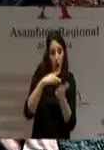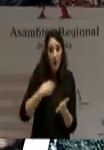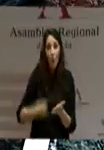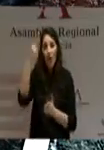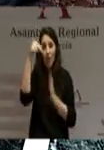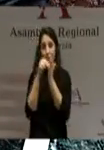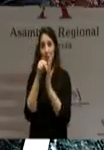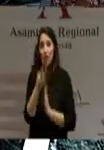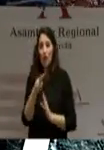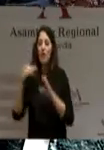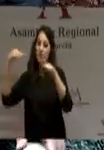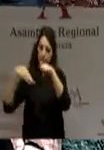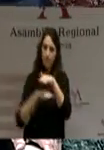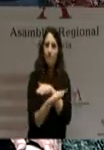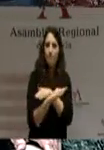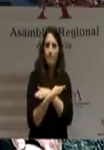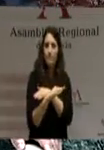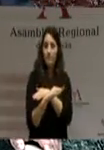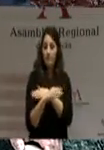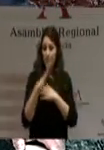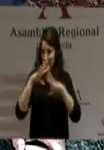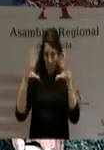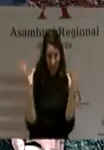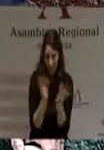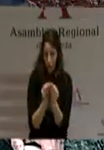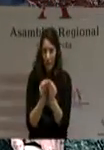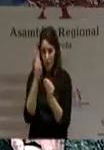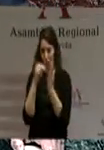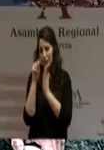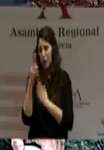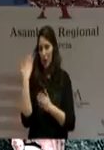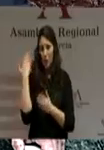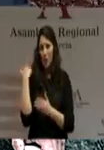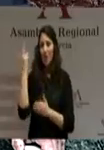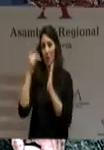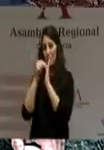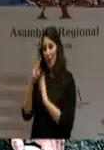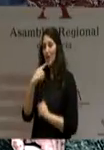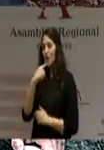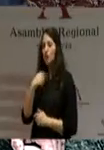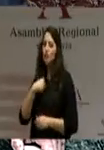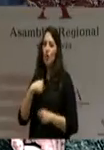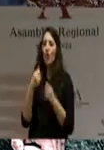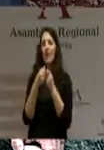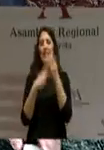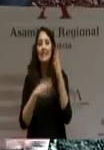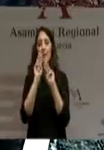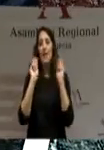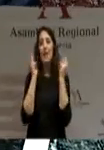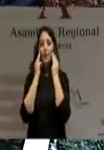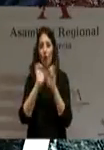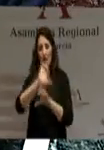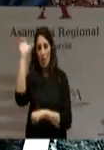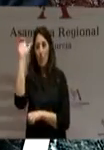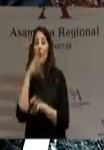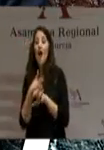2012. En resumen, y como colofón, afirmó en 2012, iré a las listas al Parlamento Europeo, pero antes